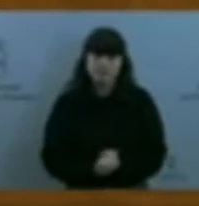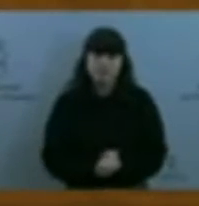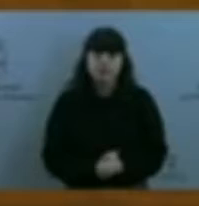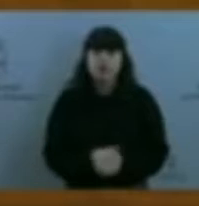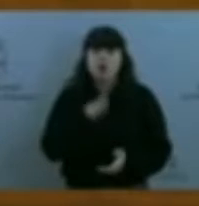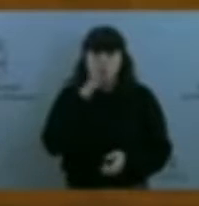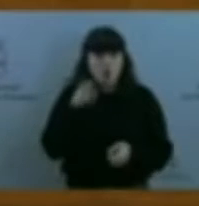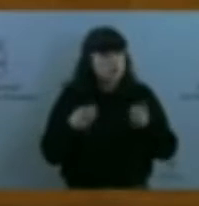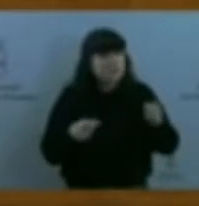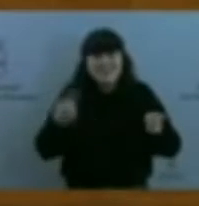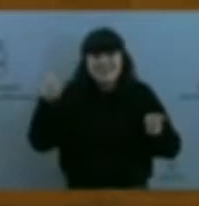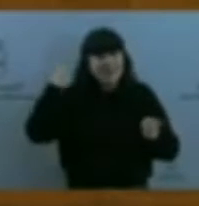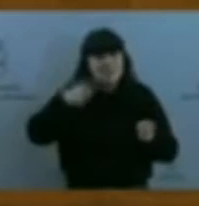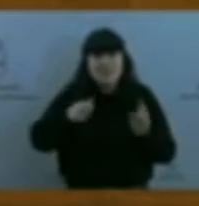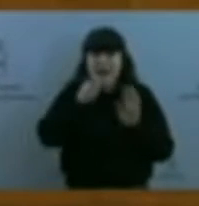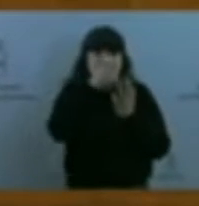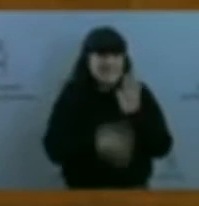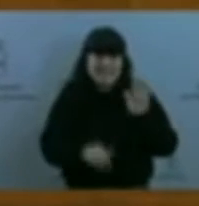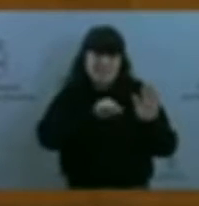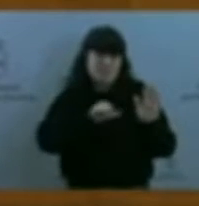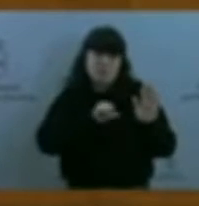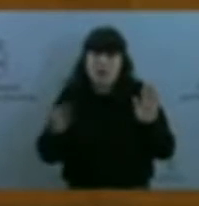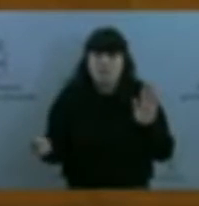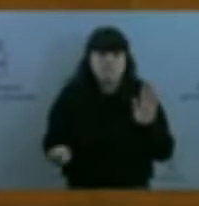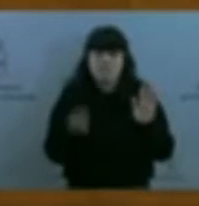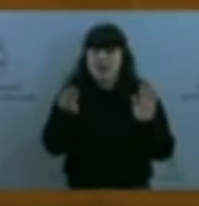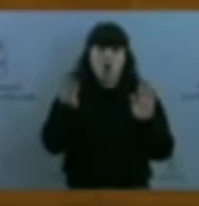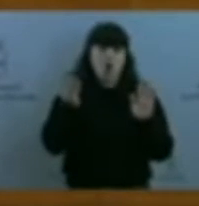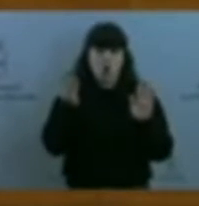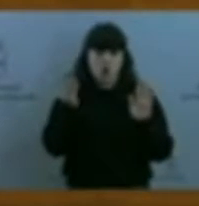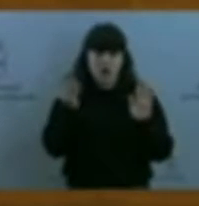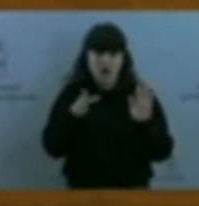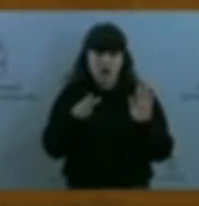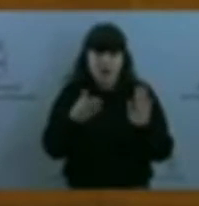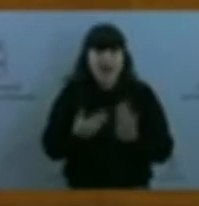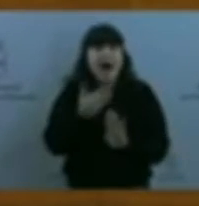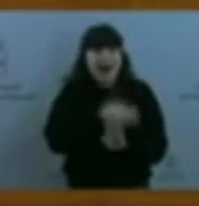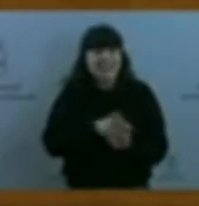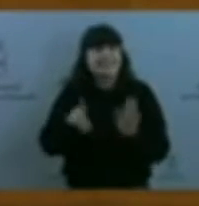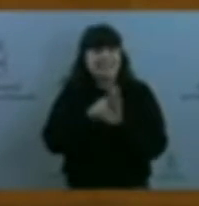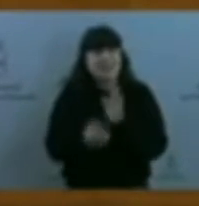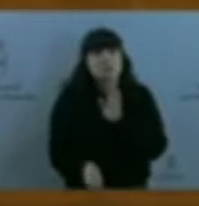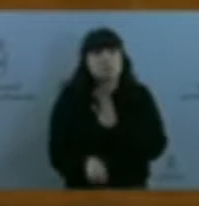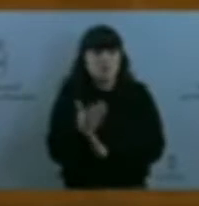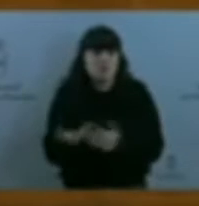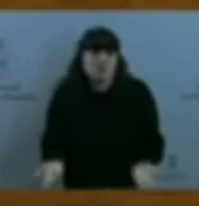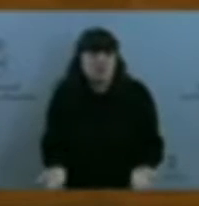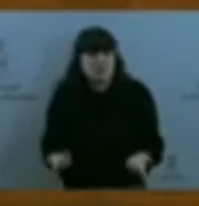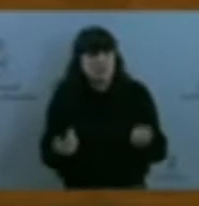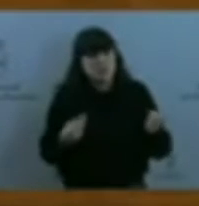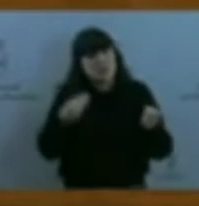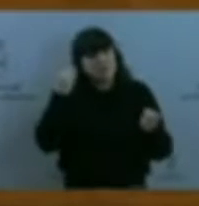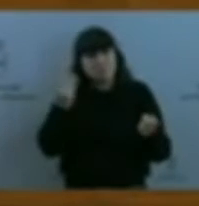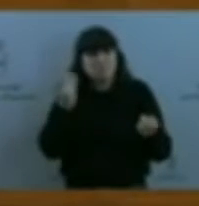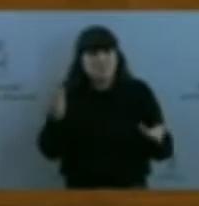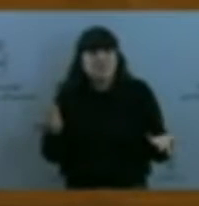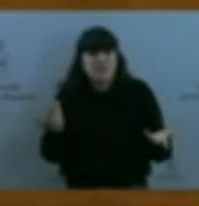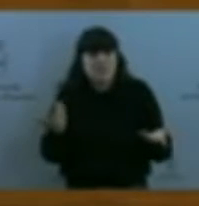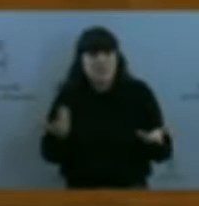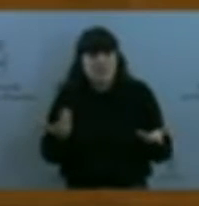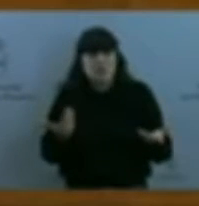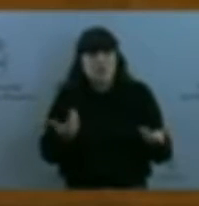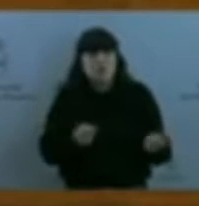mejorasen antes de la publicación y puesta en marcha del decreto, ¿qué le hizo pensar que no pasaría nada con la publicación? O sea, si usted sabe